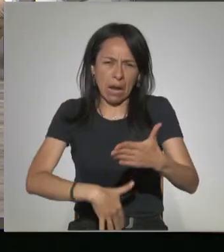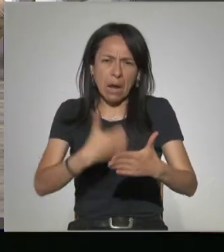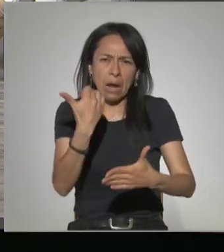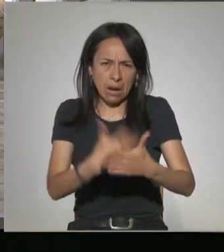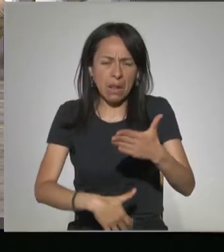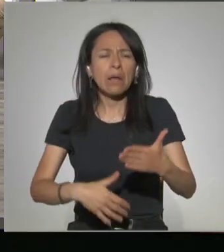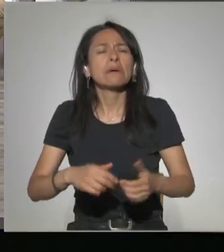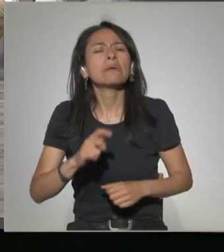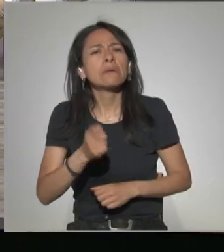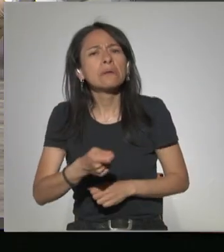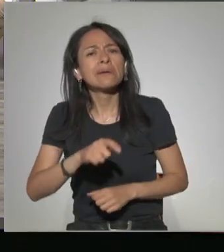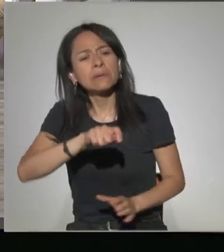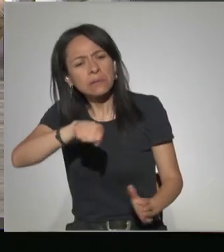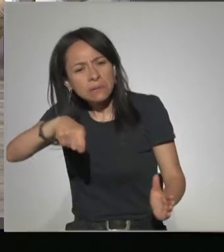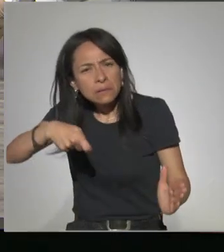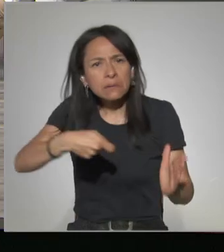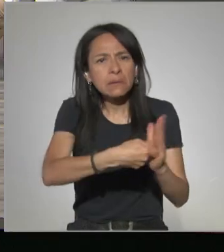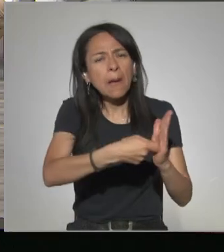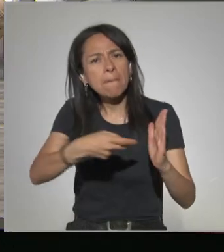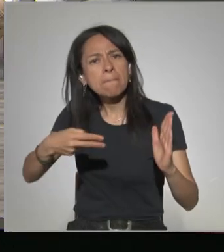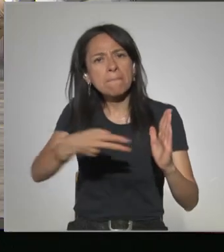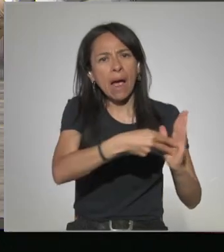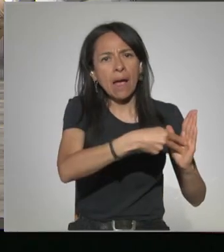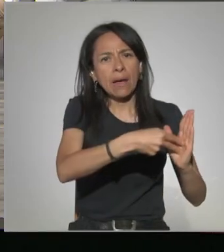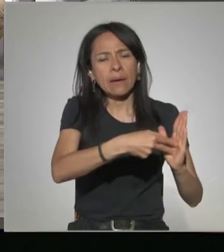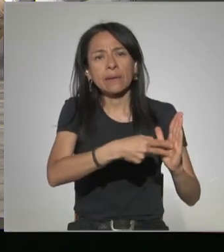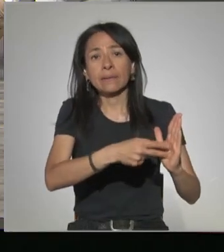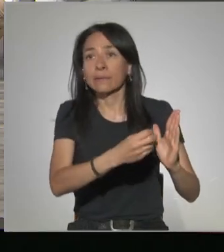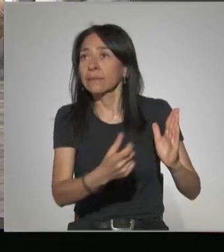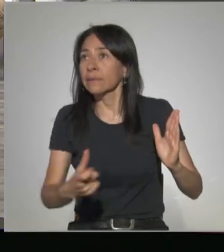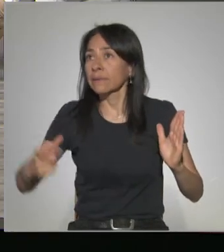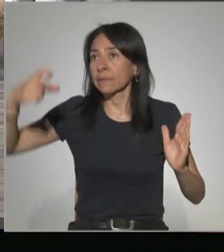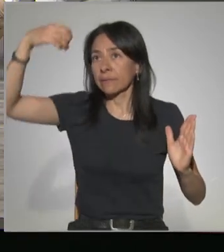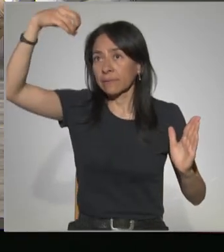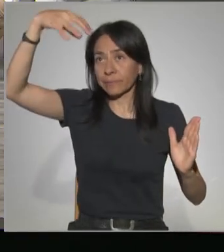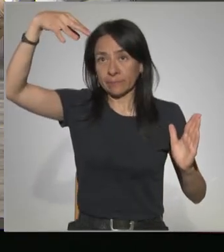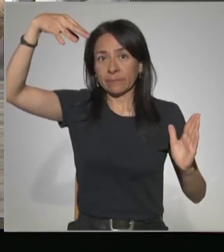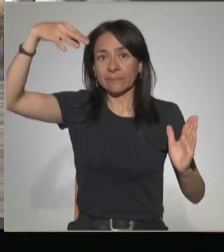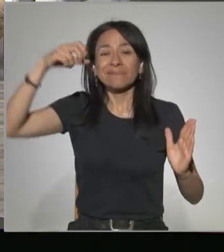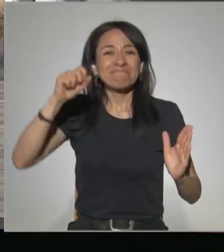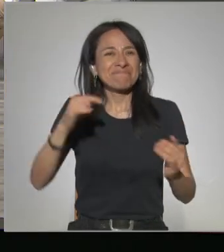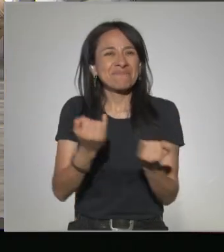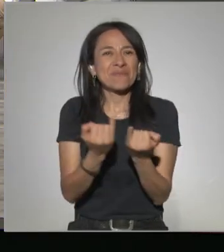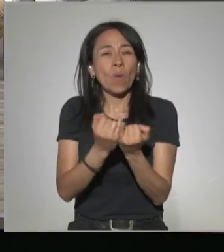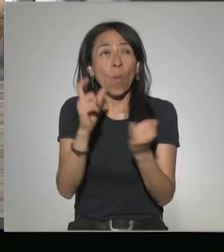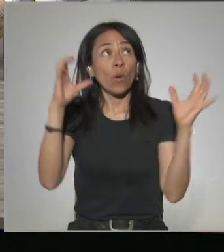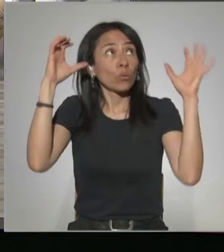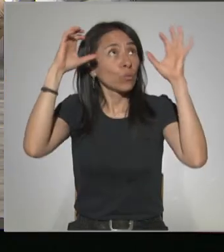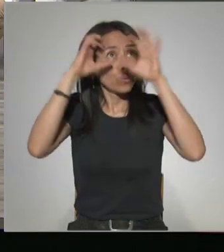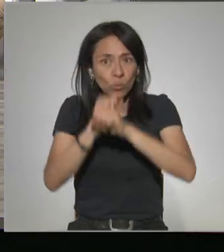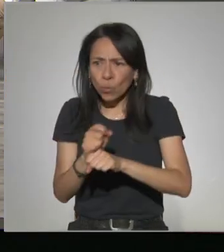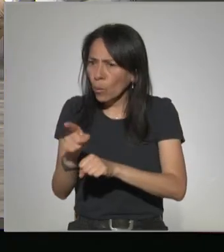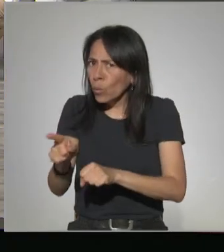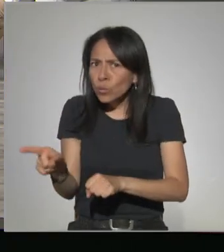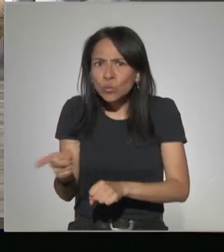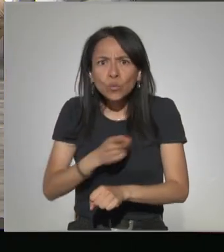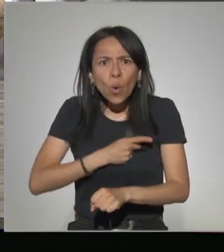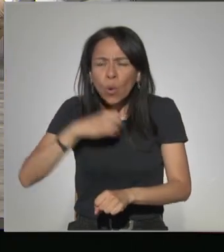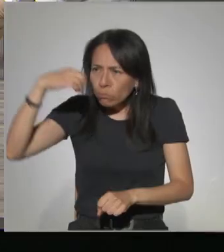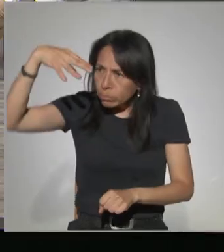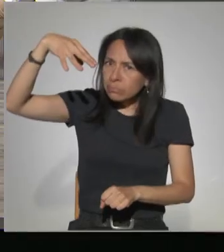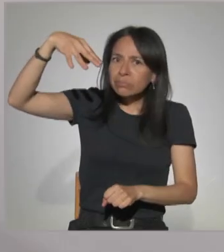conectan al enchufe y se activan como la melatonina cuando está oscuro. Entonces, si voy a